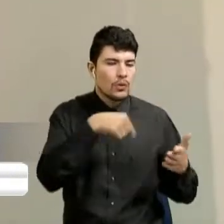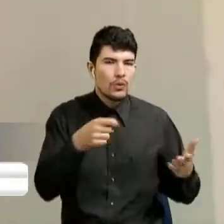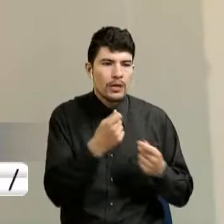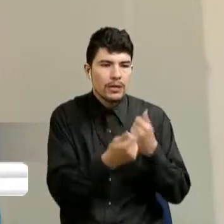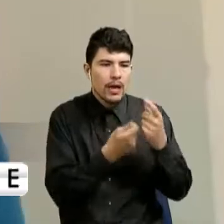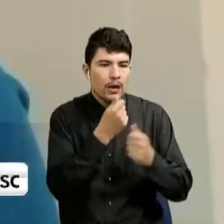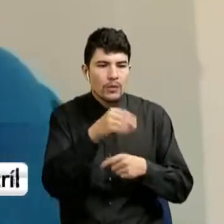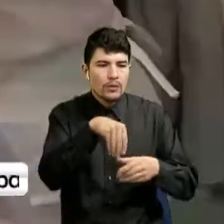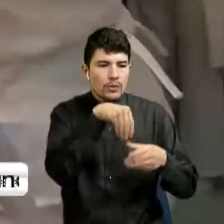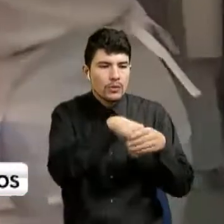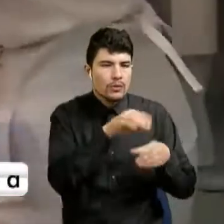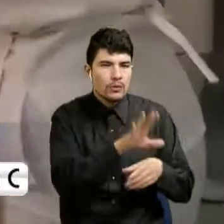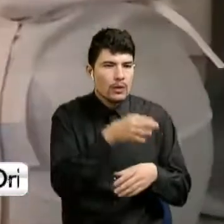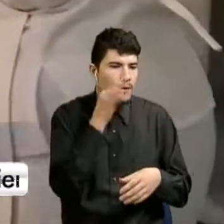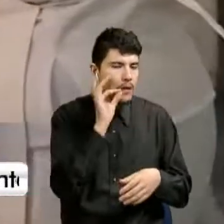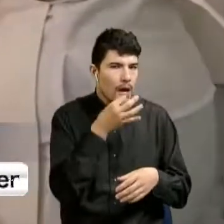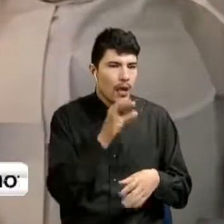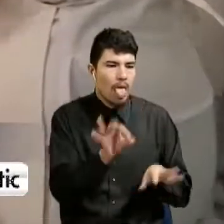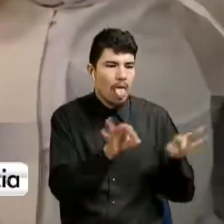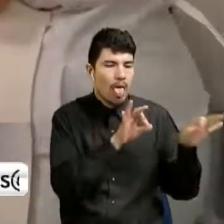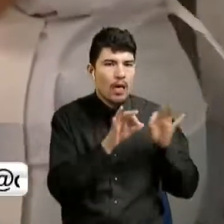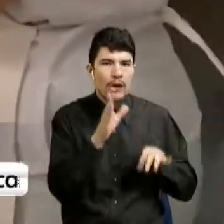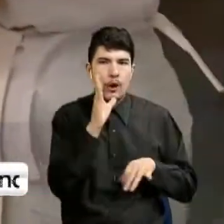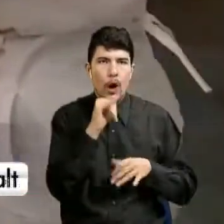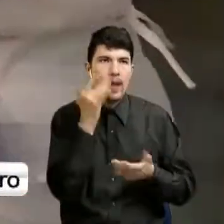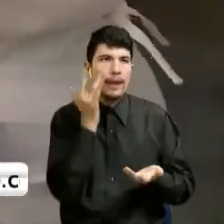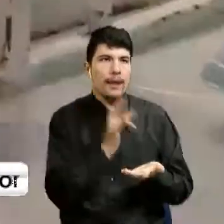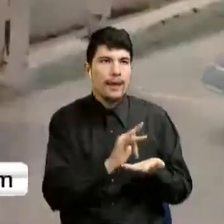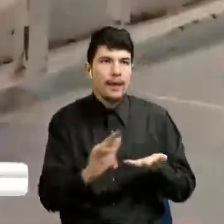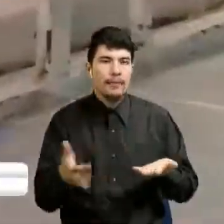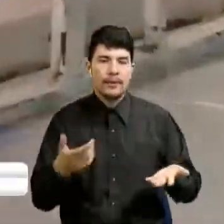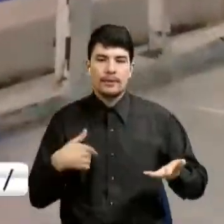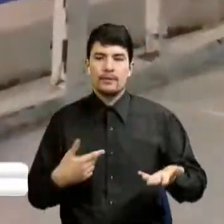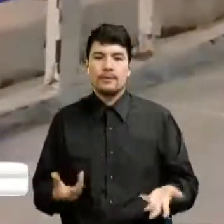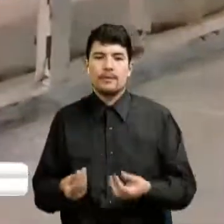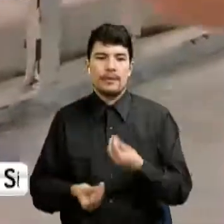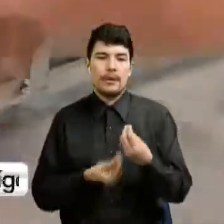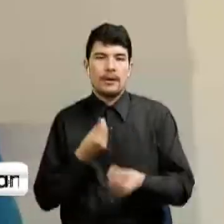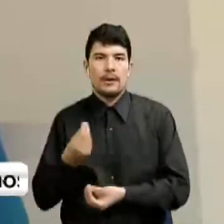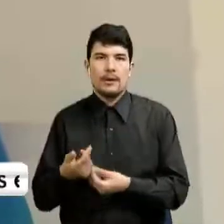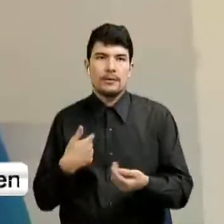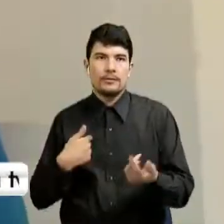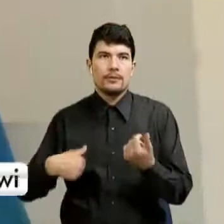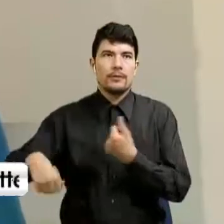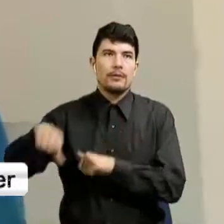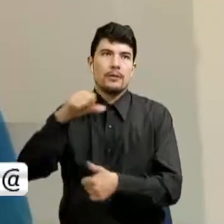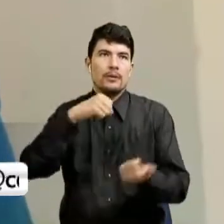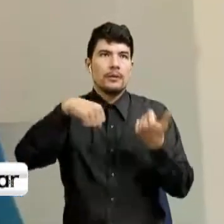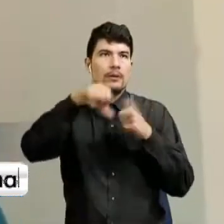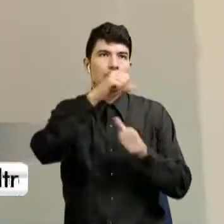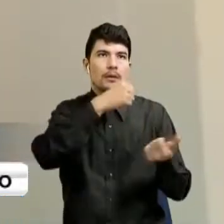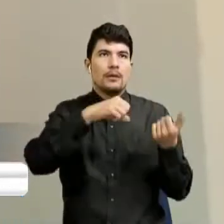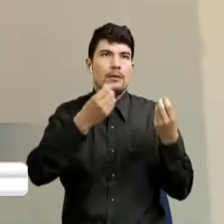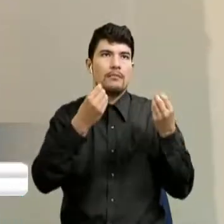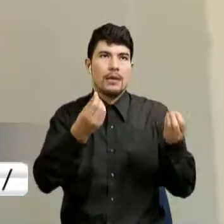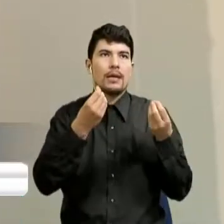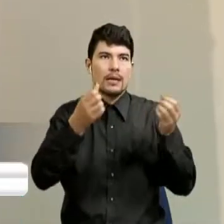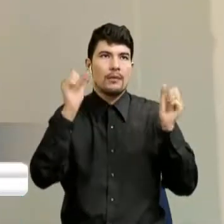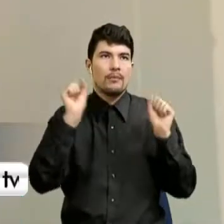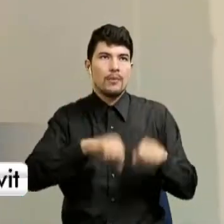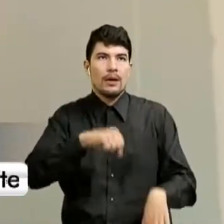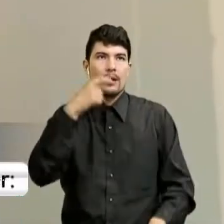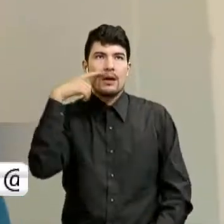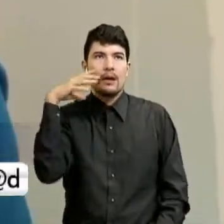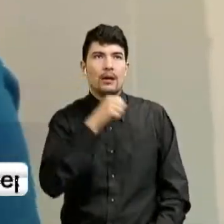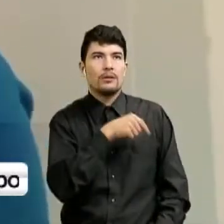negocios como las cafeterías no hay limpieza pues que tengo que hacer rotar los para que queden al descubierto lo que